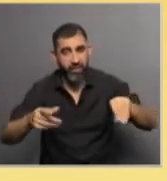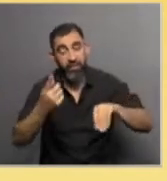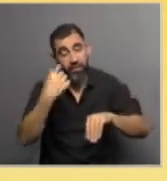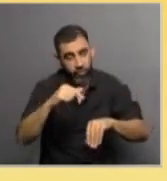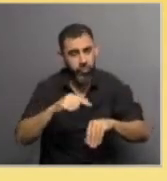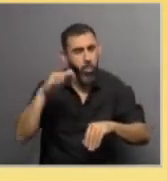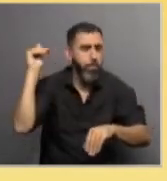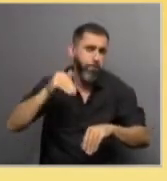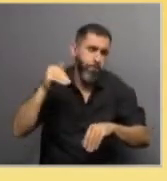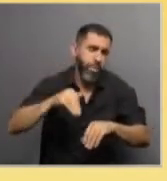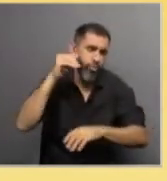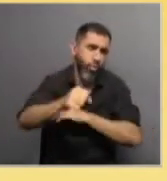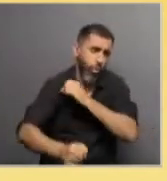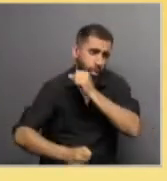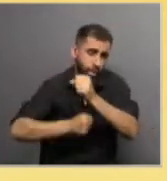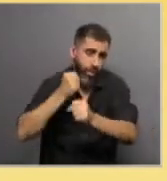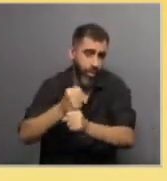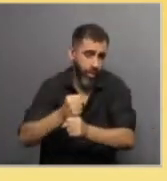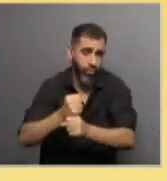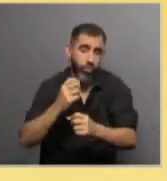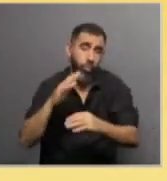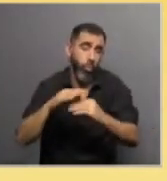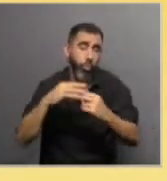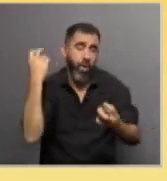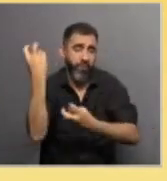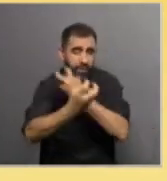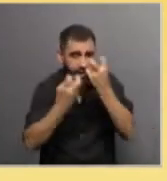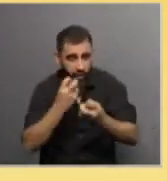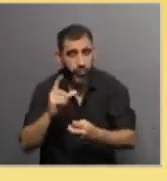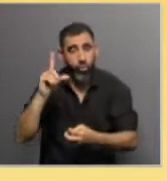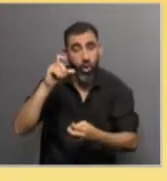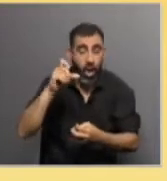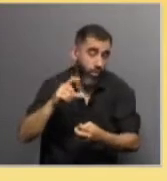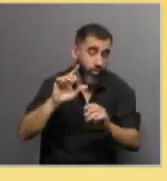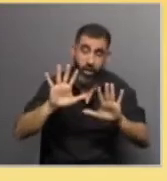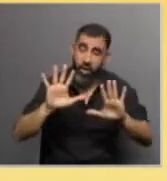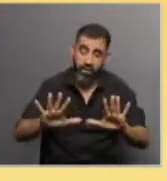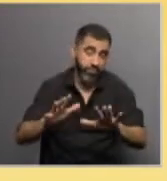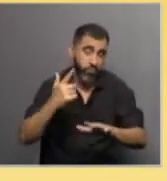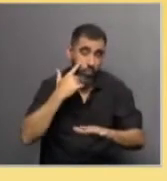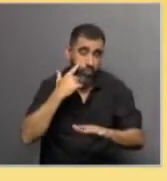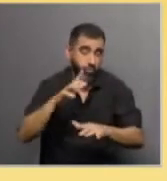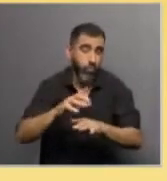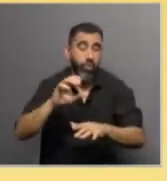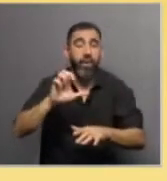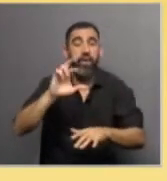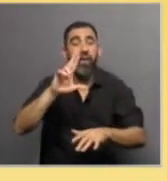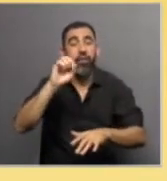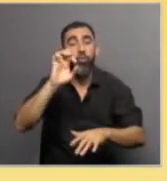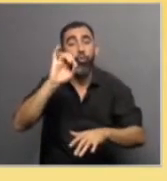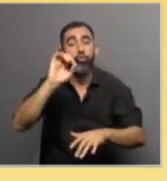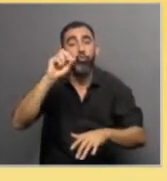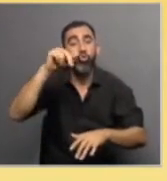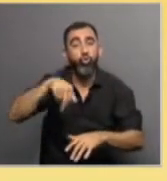los millones y millones de años, por efectos del viento, del agua, sufrieron lo que conocemos nosotros como la erosión diferencial.